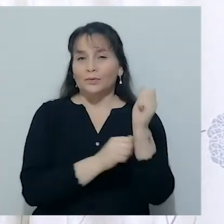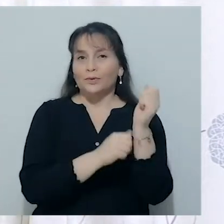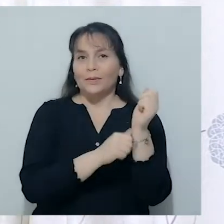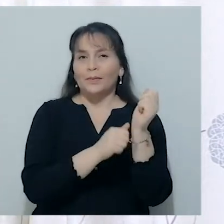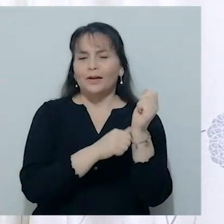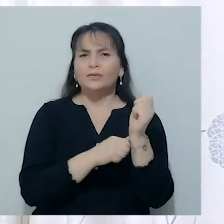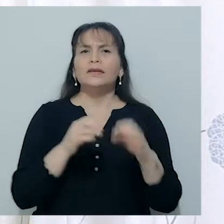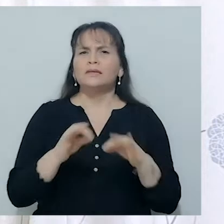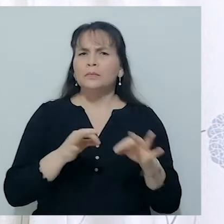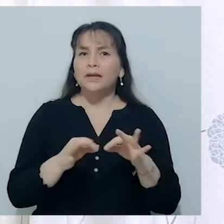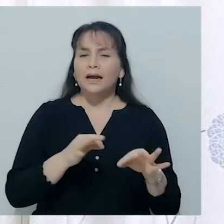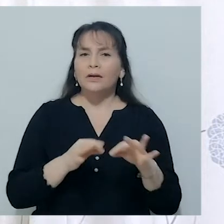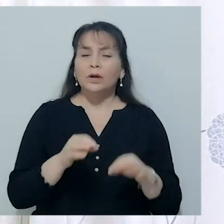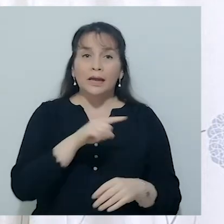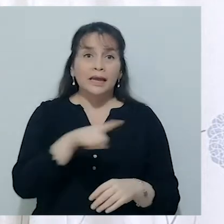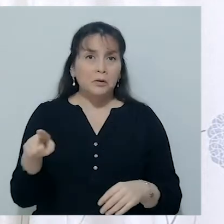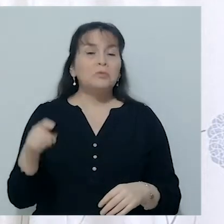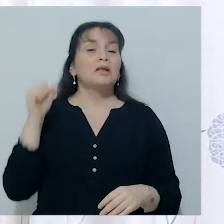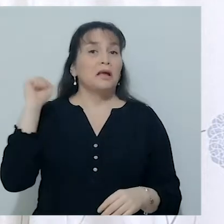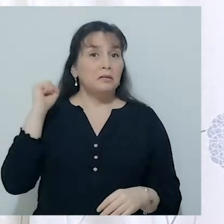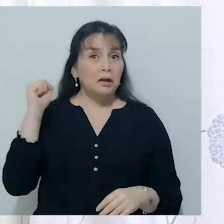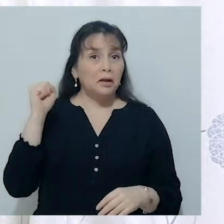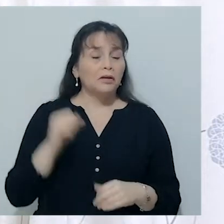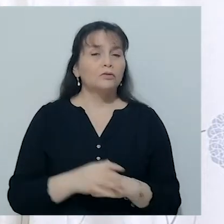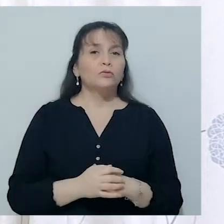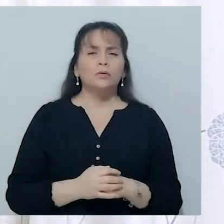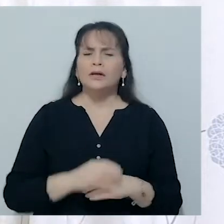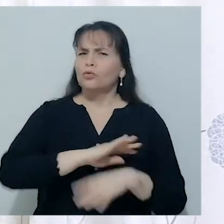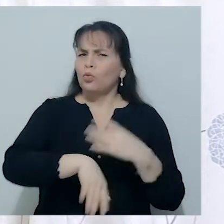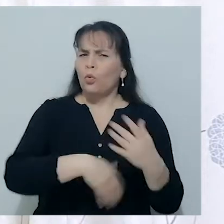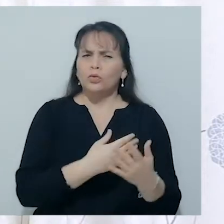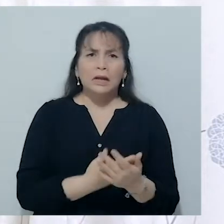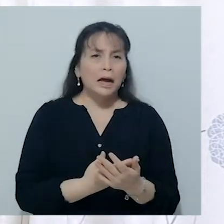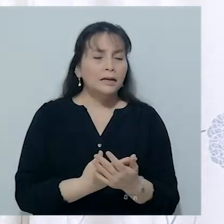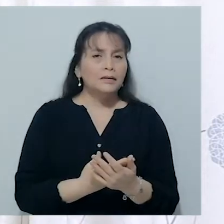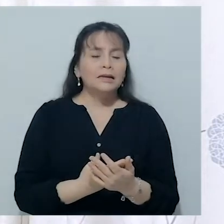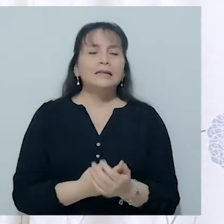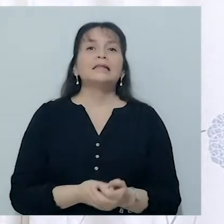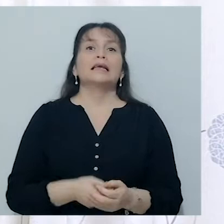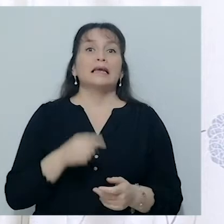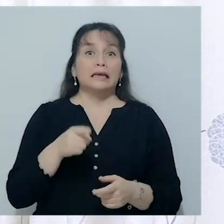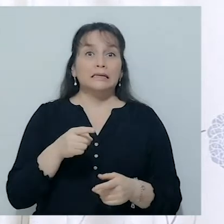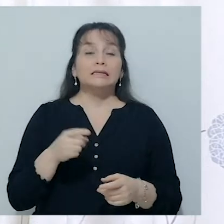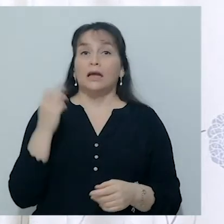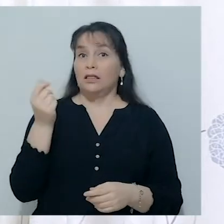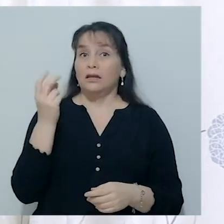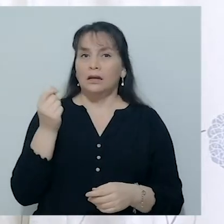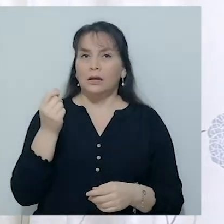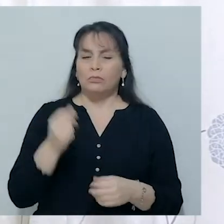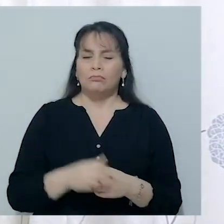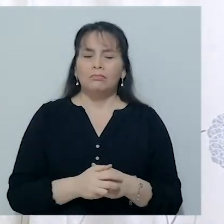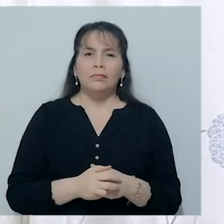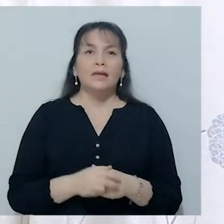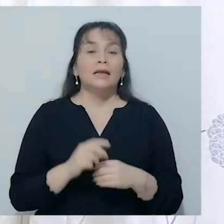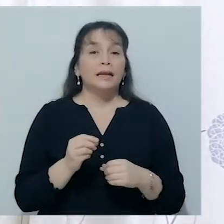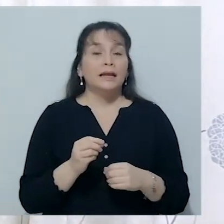les explicó que ellos tenían derecho total y automático de la herencia. Había pasado